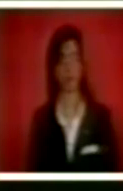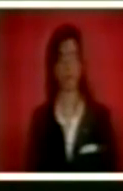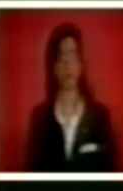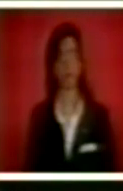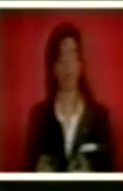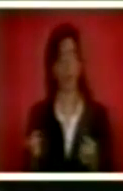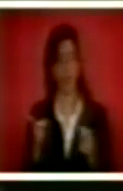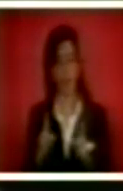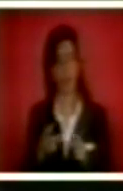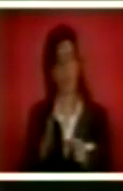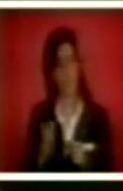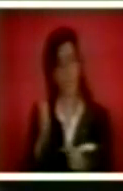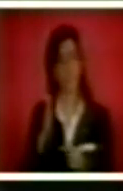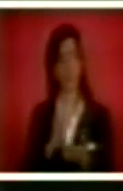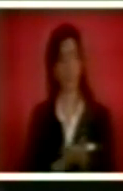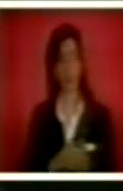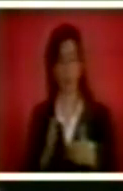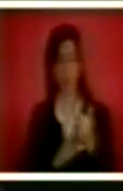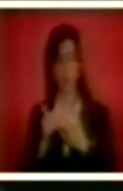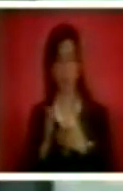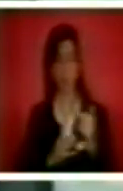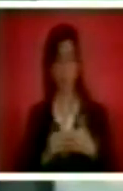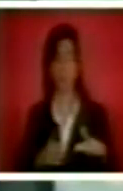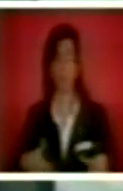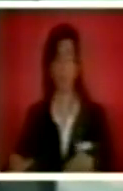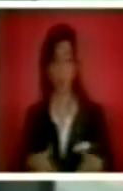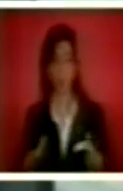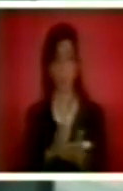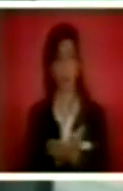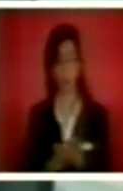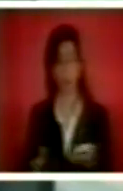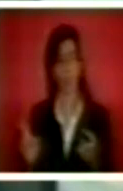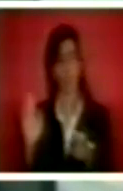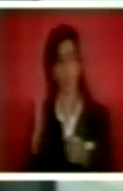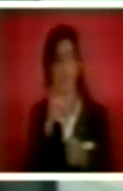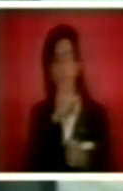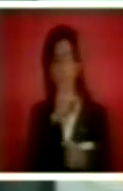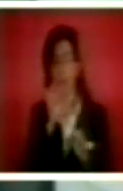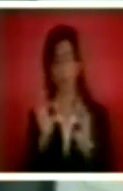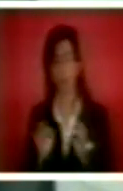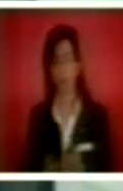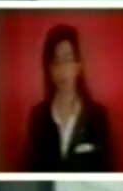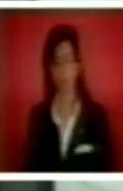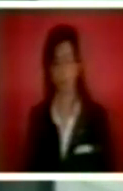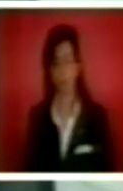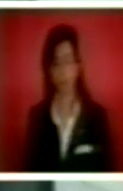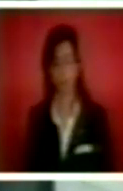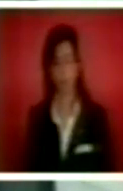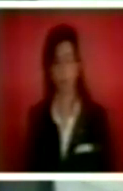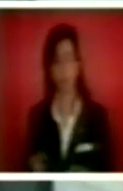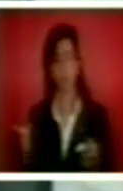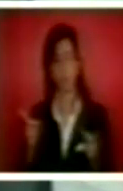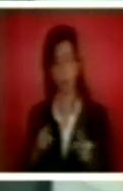Avanzamos como nunca en el sistema vial e interconectado en nuestra provincia. Logramos